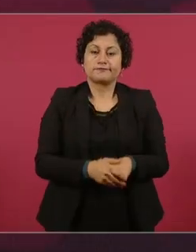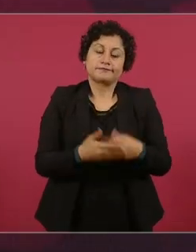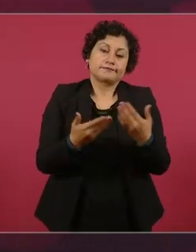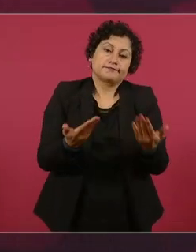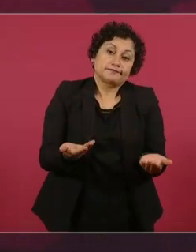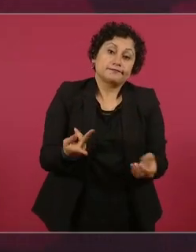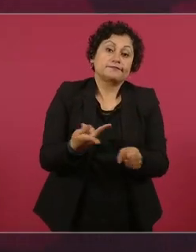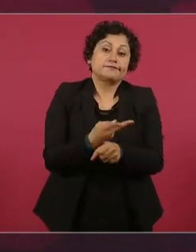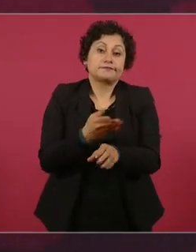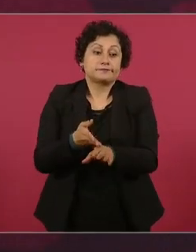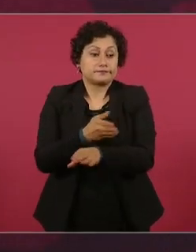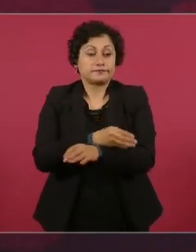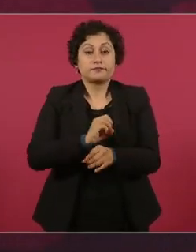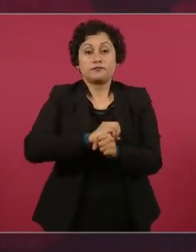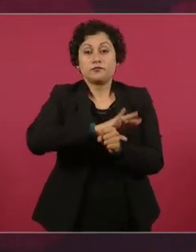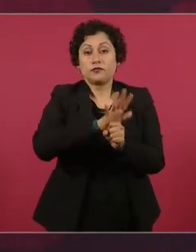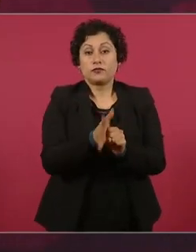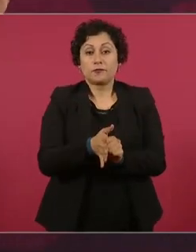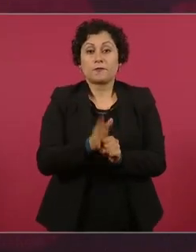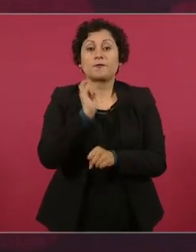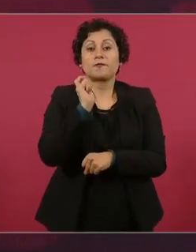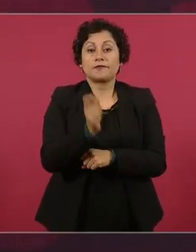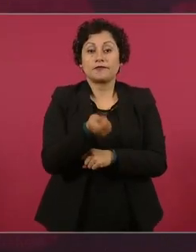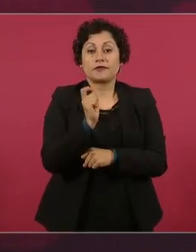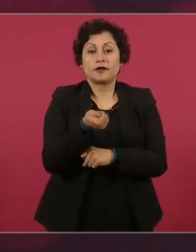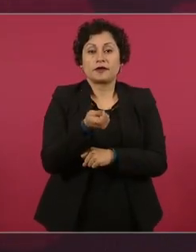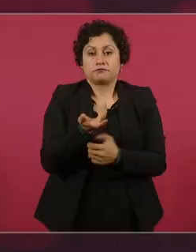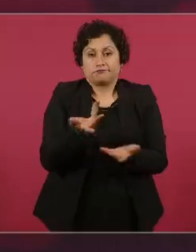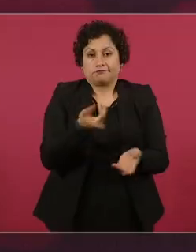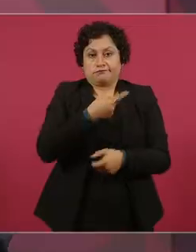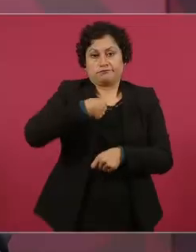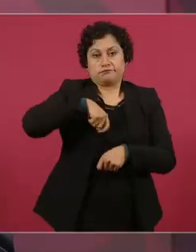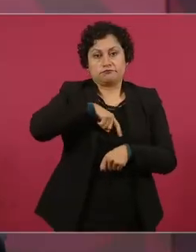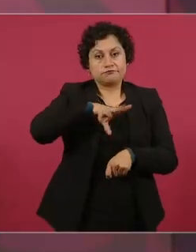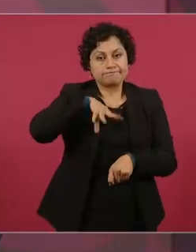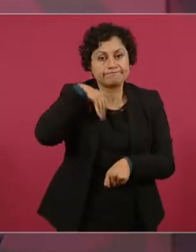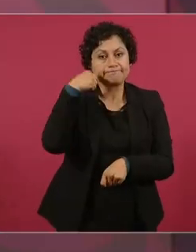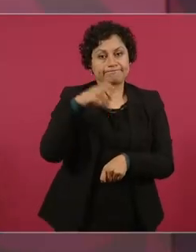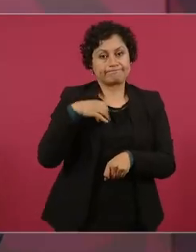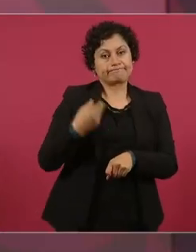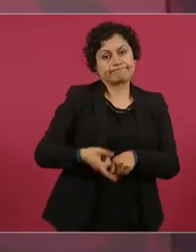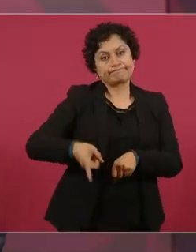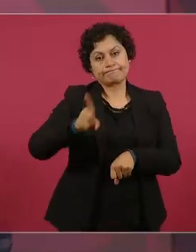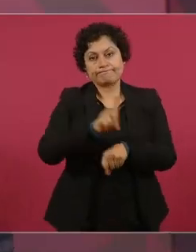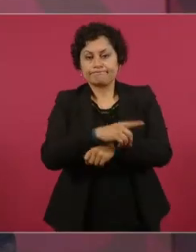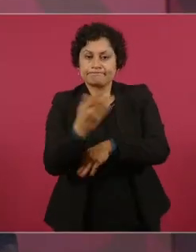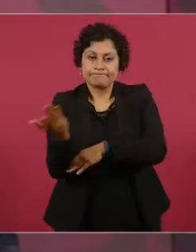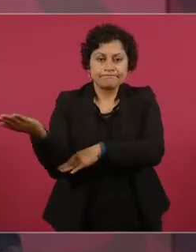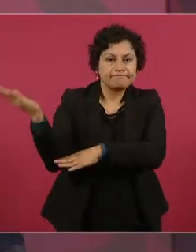trabajando día y noche, levantamos